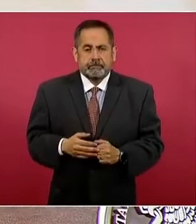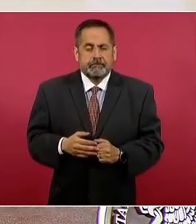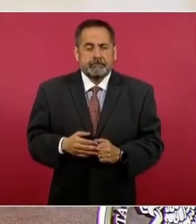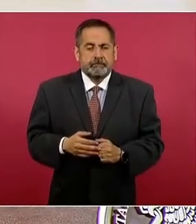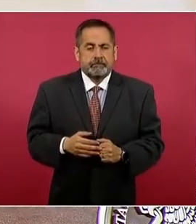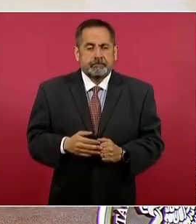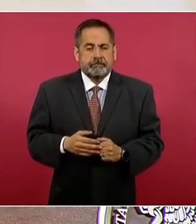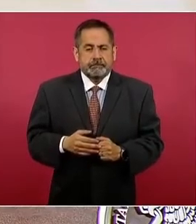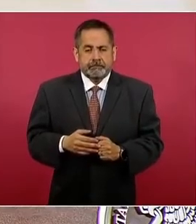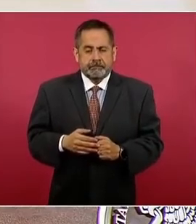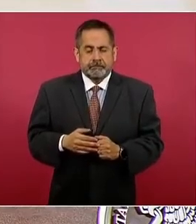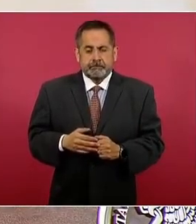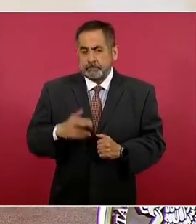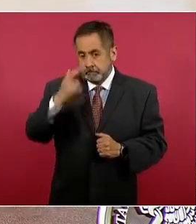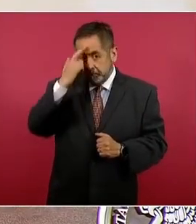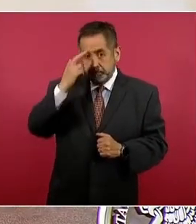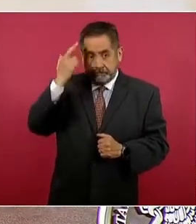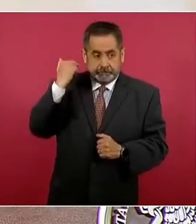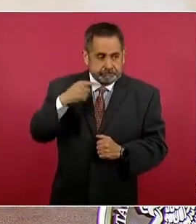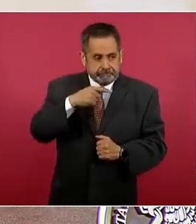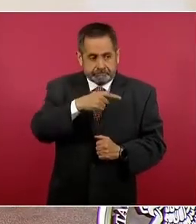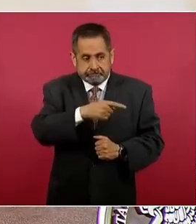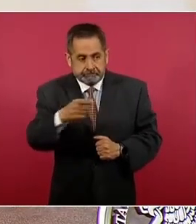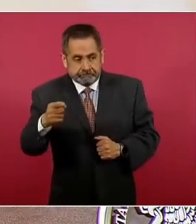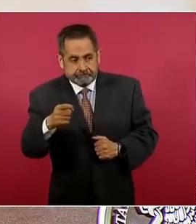estos apoyos se entregaron